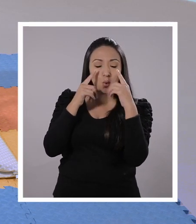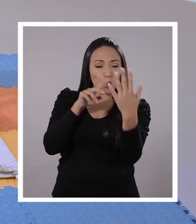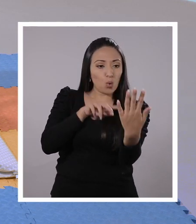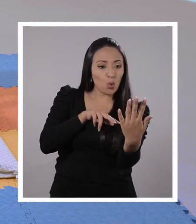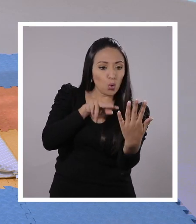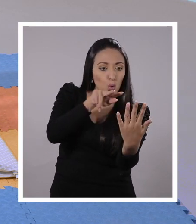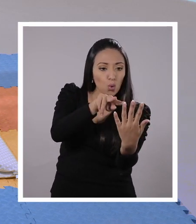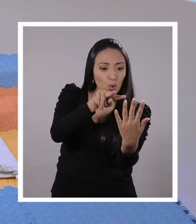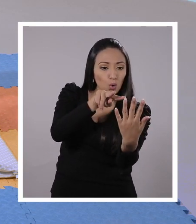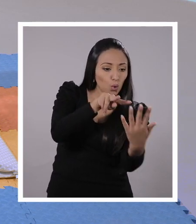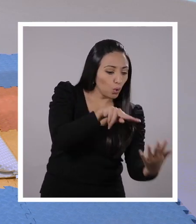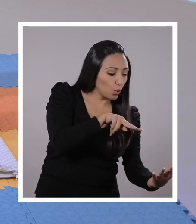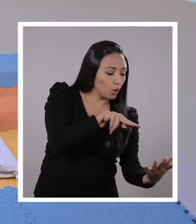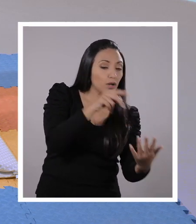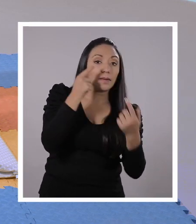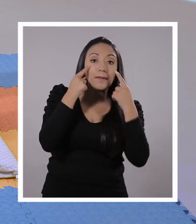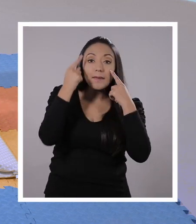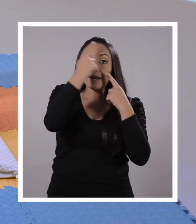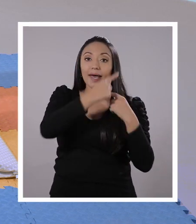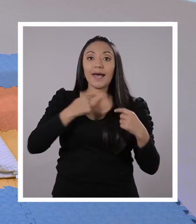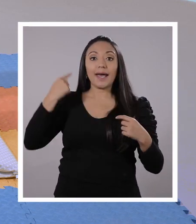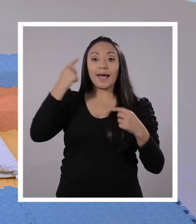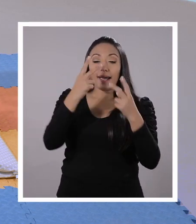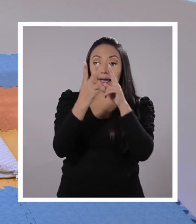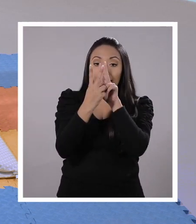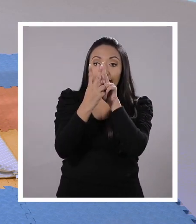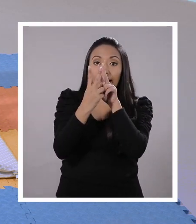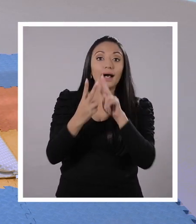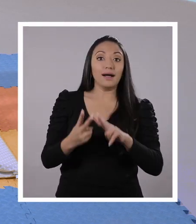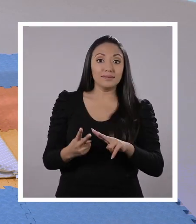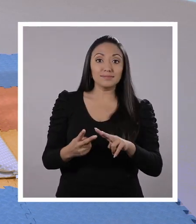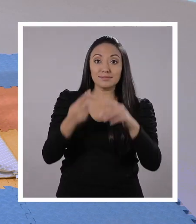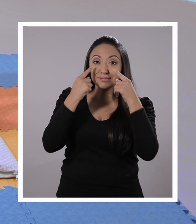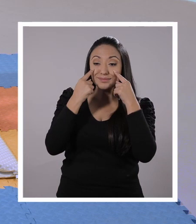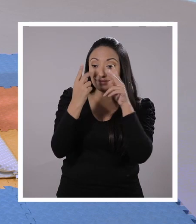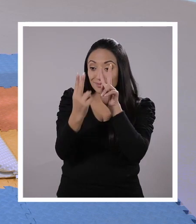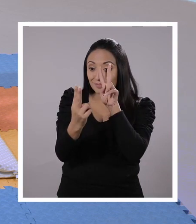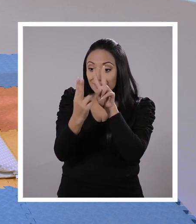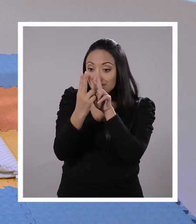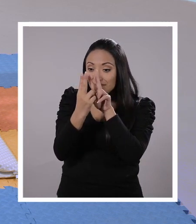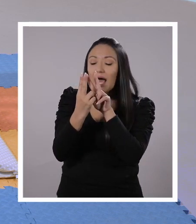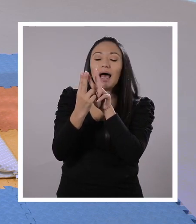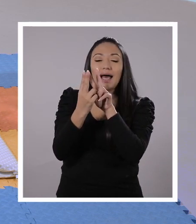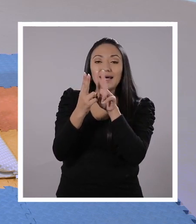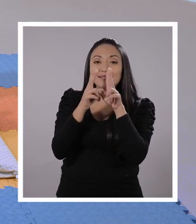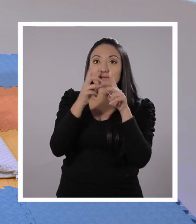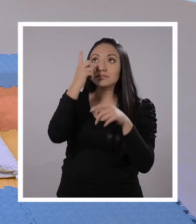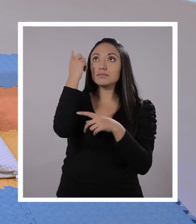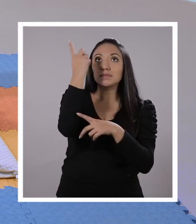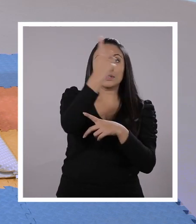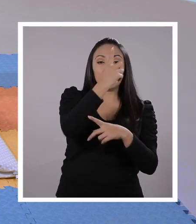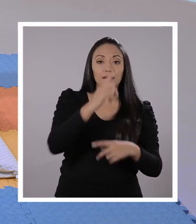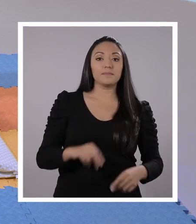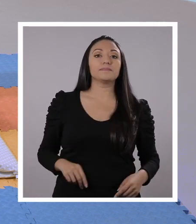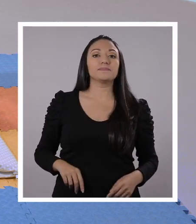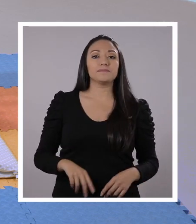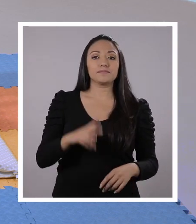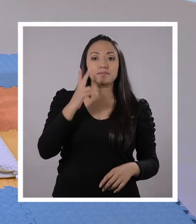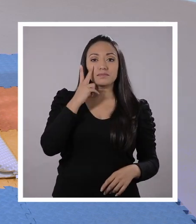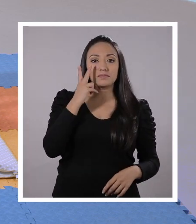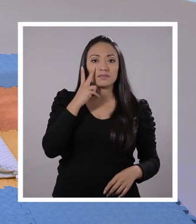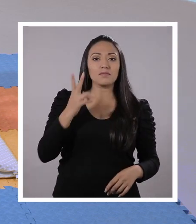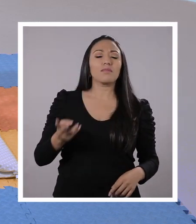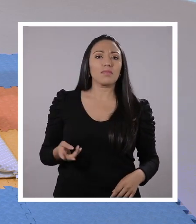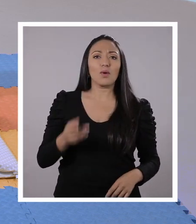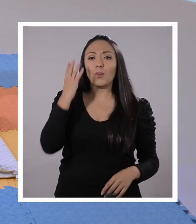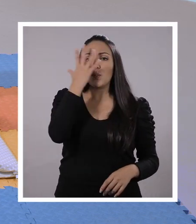visual, ¿no? Ellos tienen esta cercanía de mirar el rostro de la persona que los está marcando y también de mirar a su alrededor, ¿sí? Entonces,